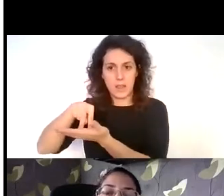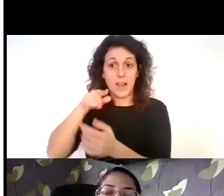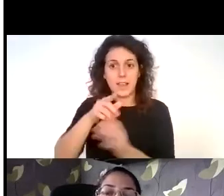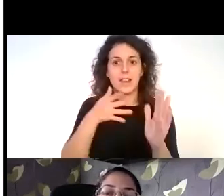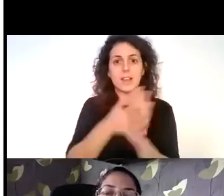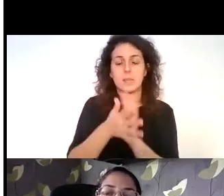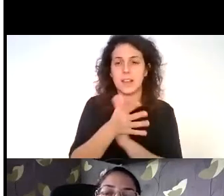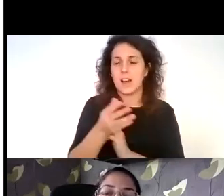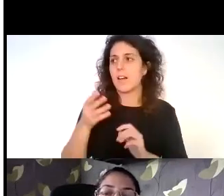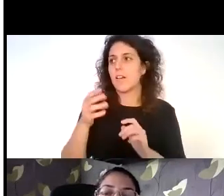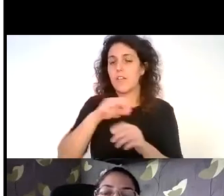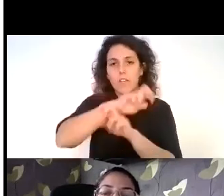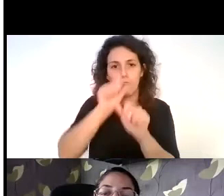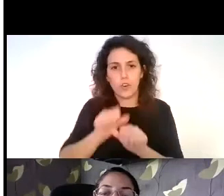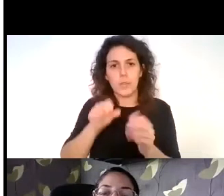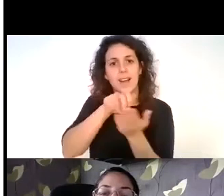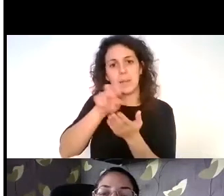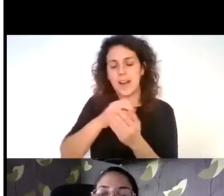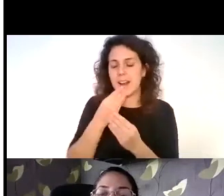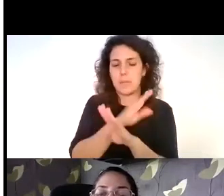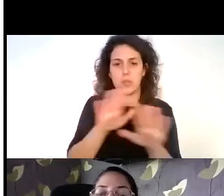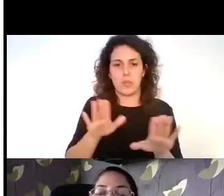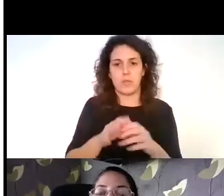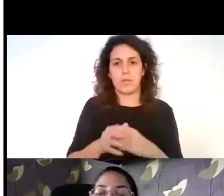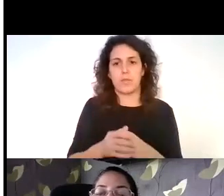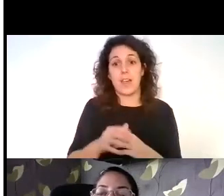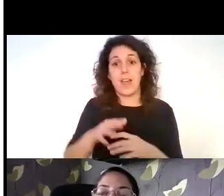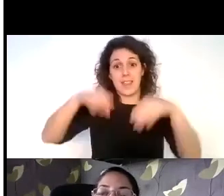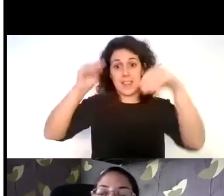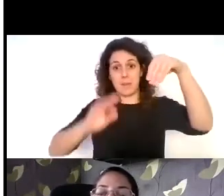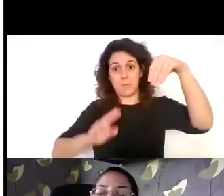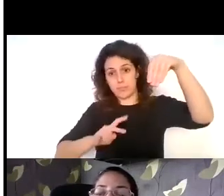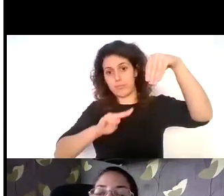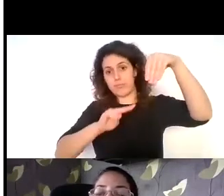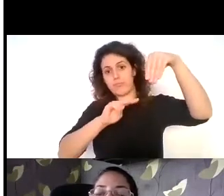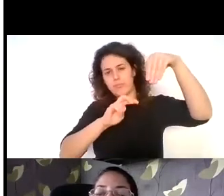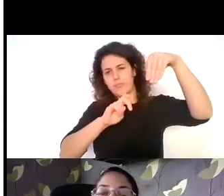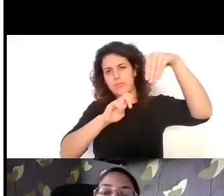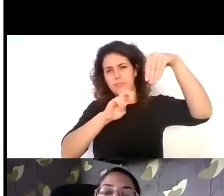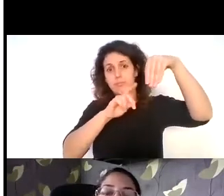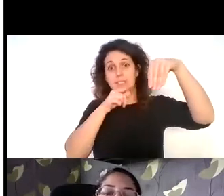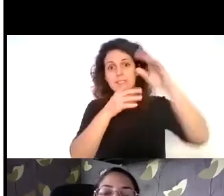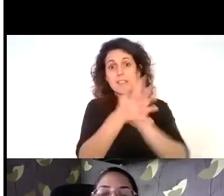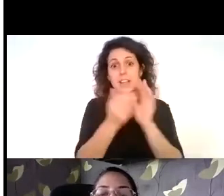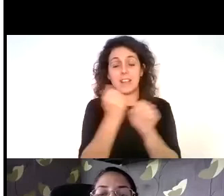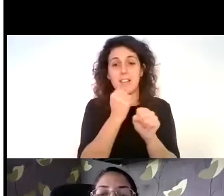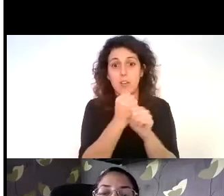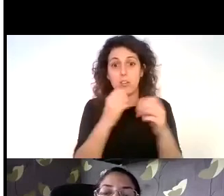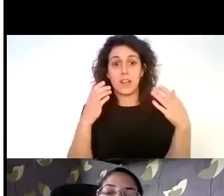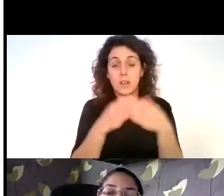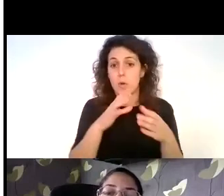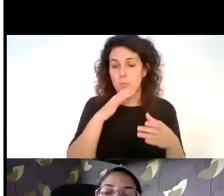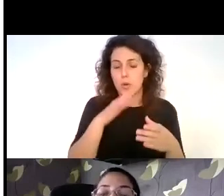caminar en dicha área. El ascenso hacia la cima es un camino que se convierte en un trabajo en equipo, ya que se comparten